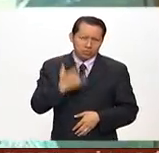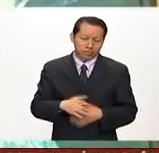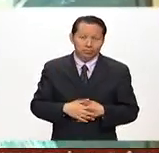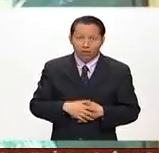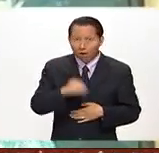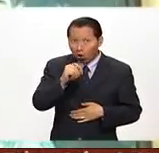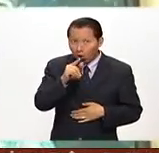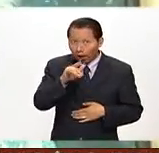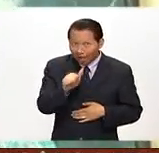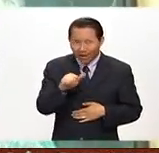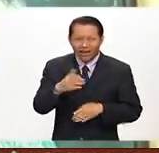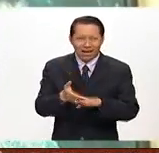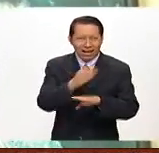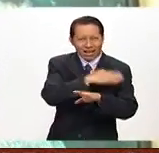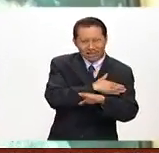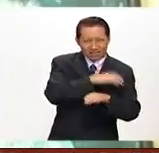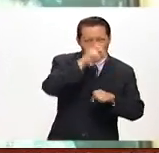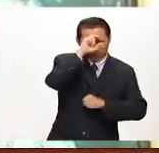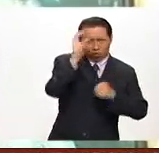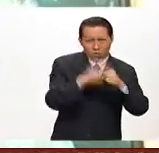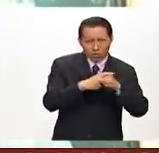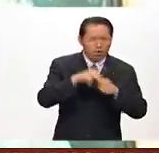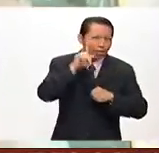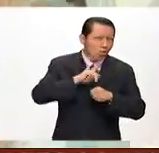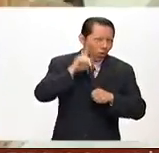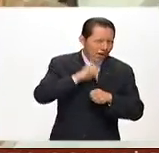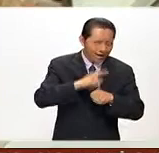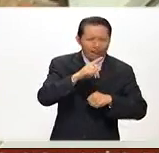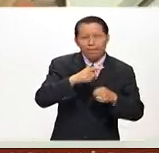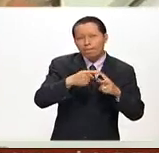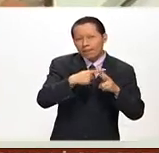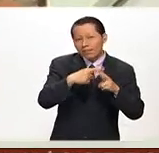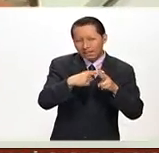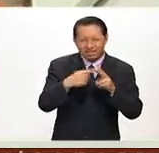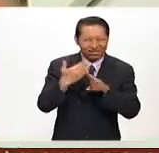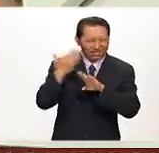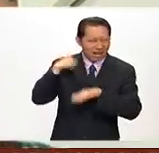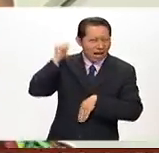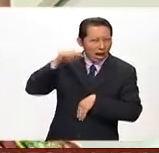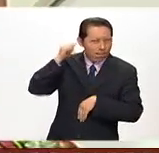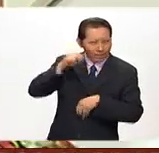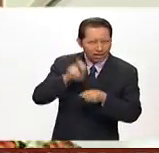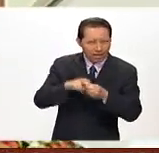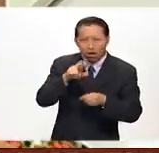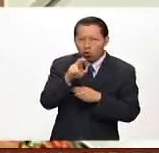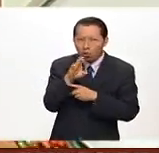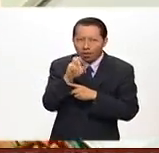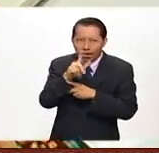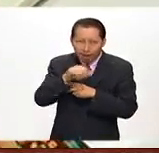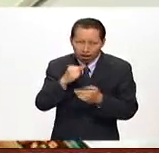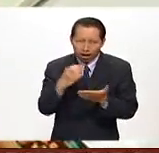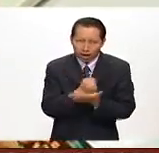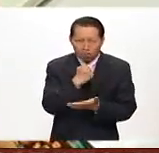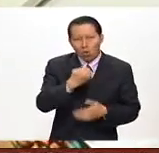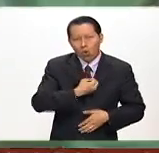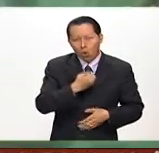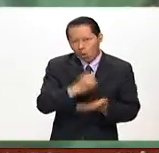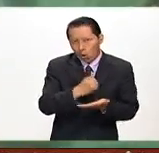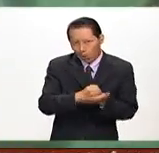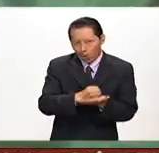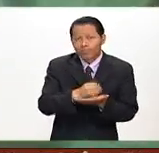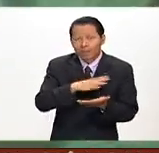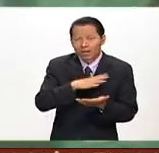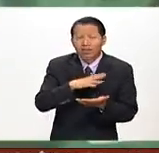la medalla de oro de la Olimpiada Europea Femenil de Matemáticas en abril pasado en Rumania. México lleva 31